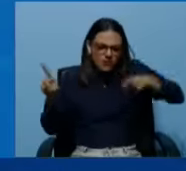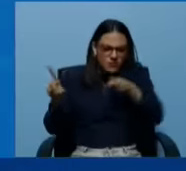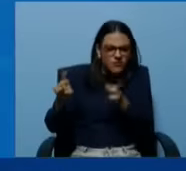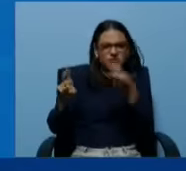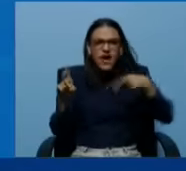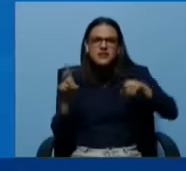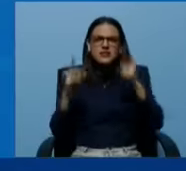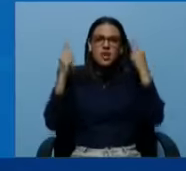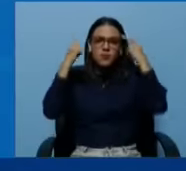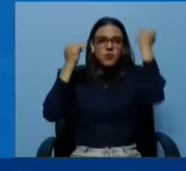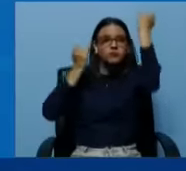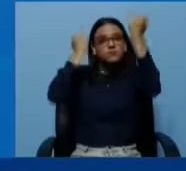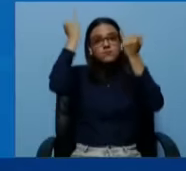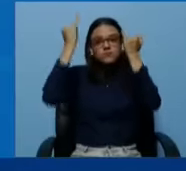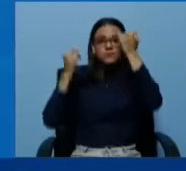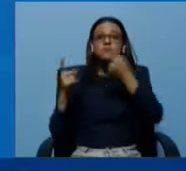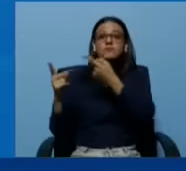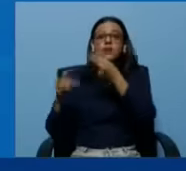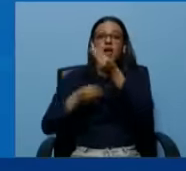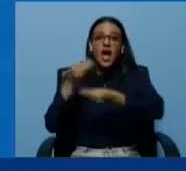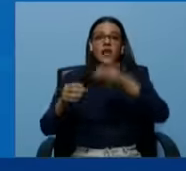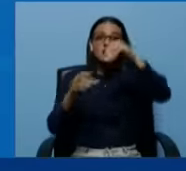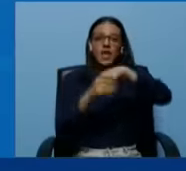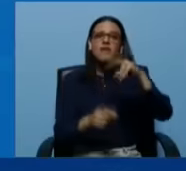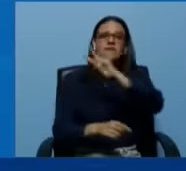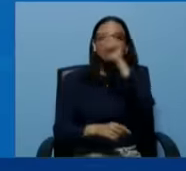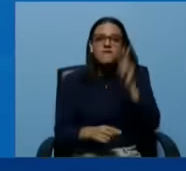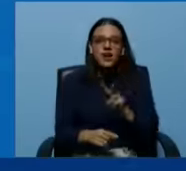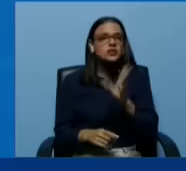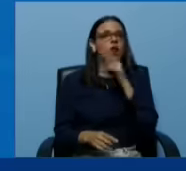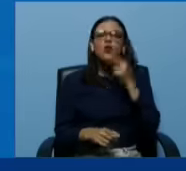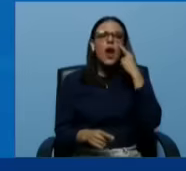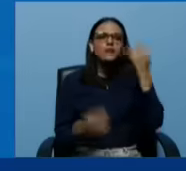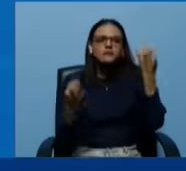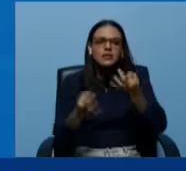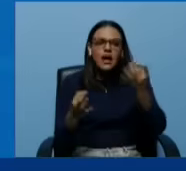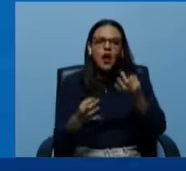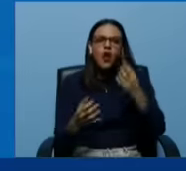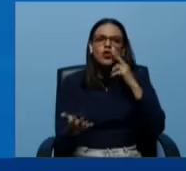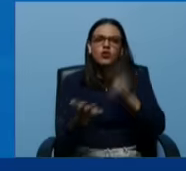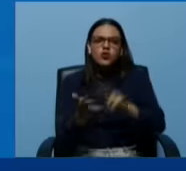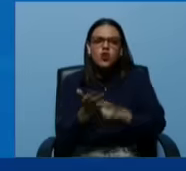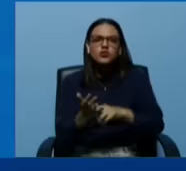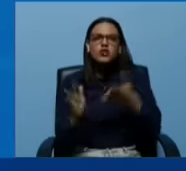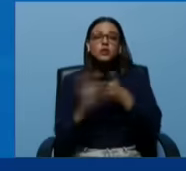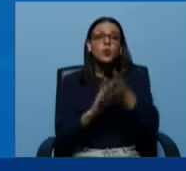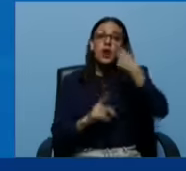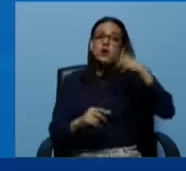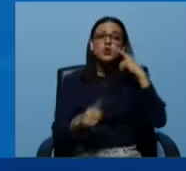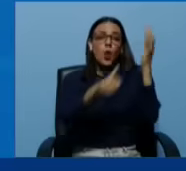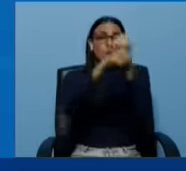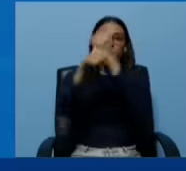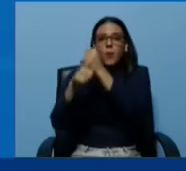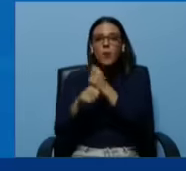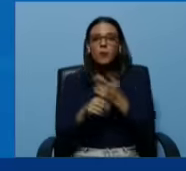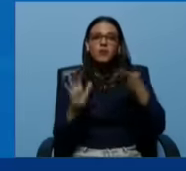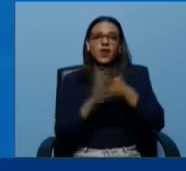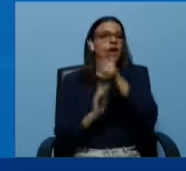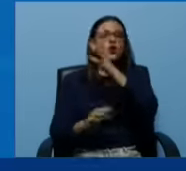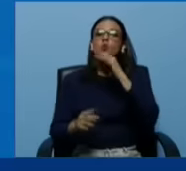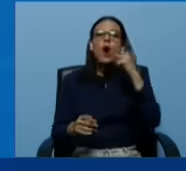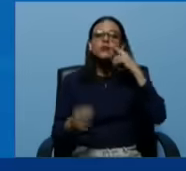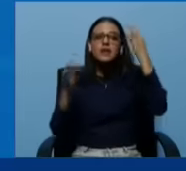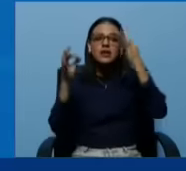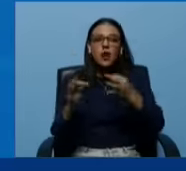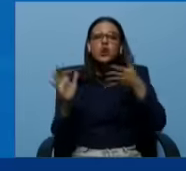El fascismo además, en Venezuela desconoce, como es público, notorio y comunicacional, desconoce